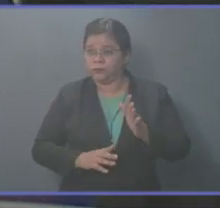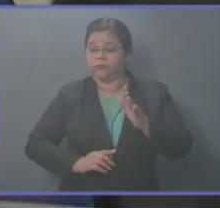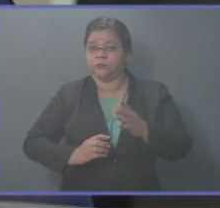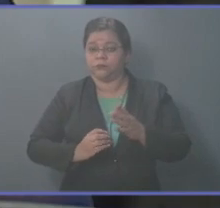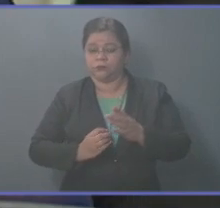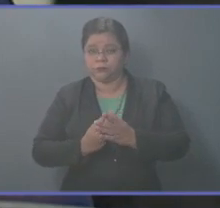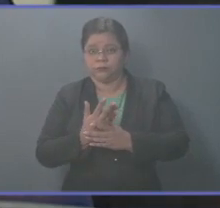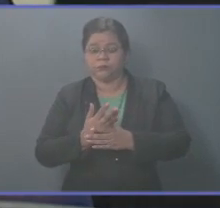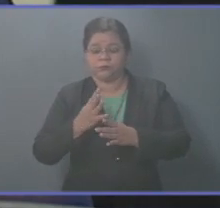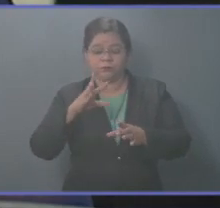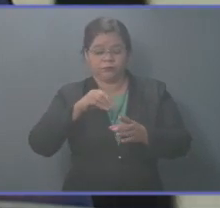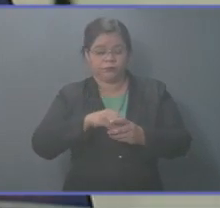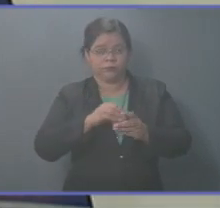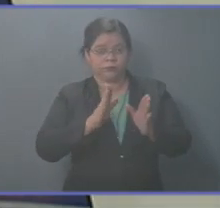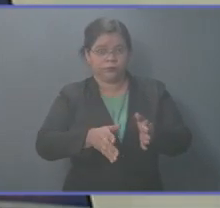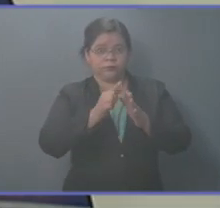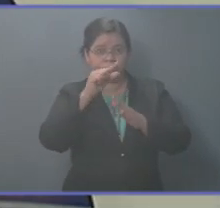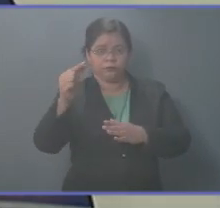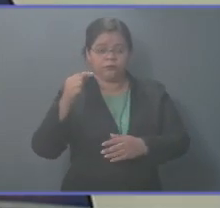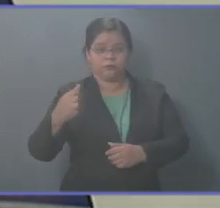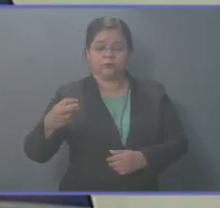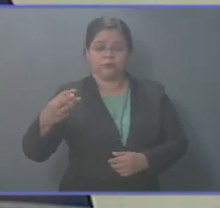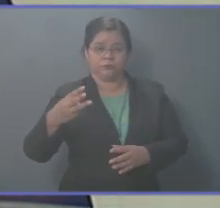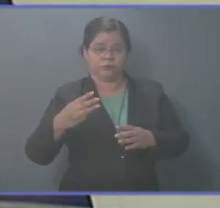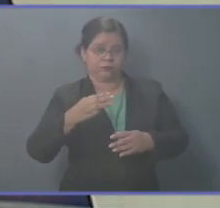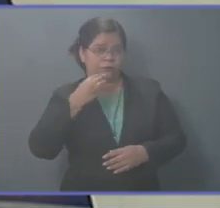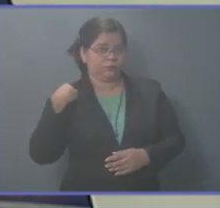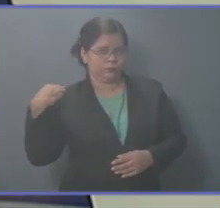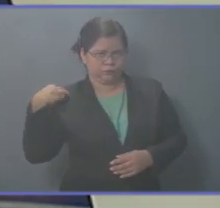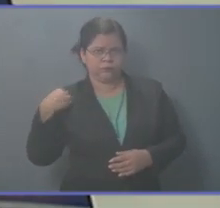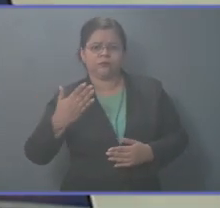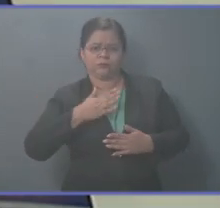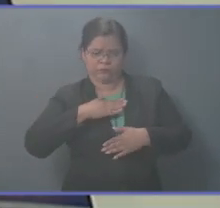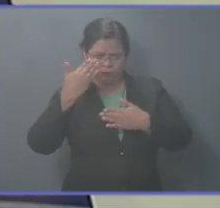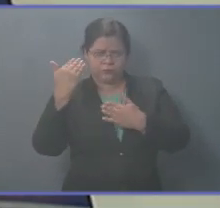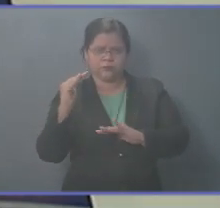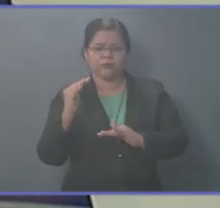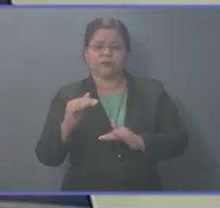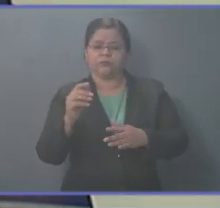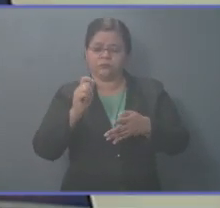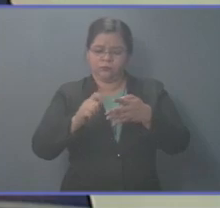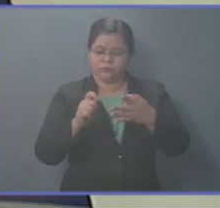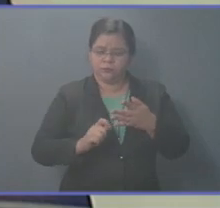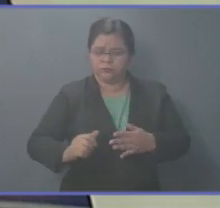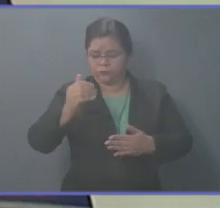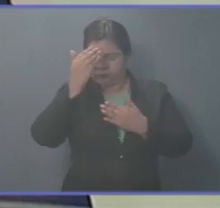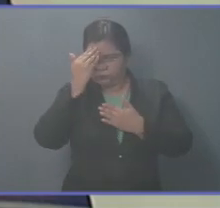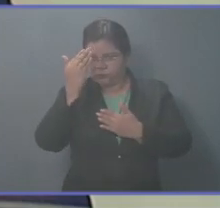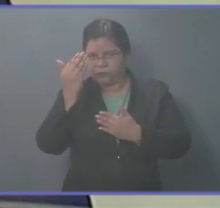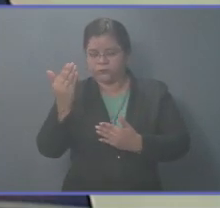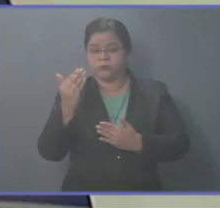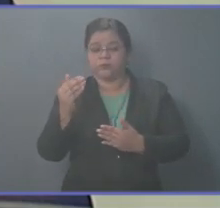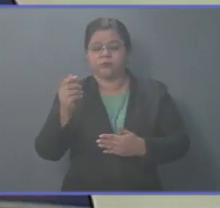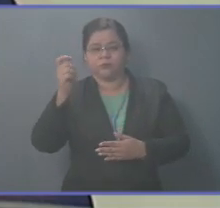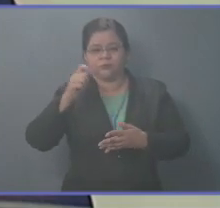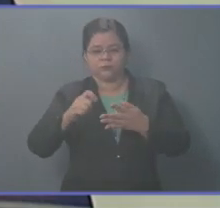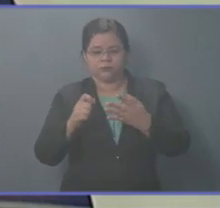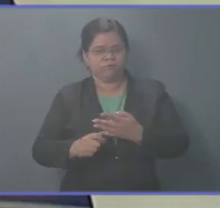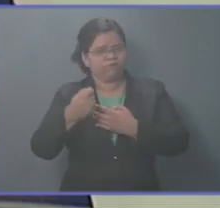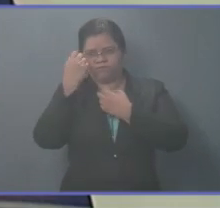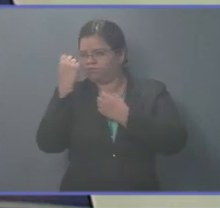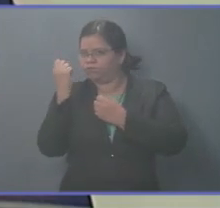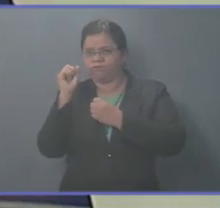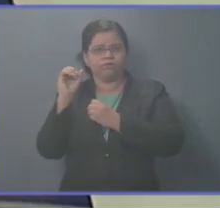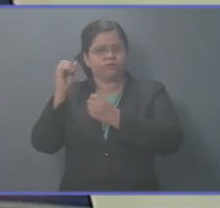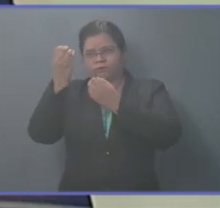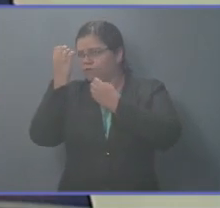el seno de la institución castrense tienen límites y uno de ellos es el principio de subordinación al